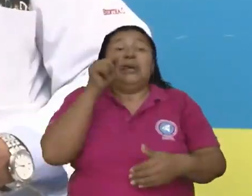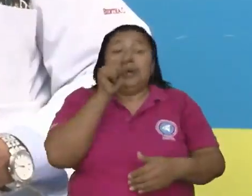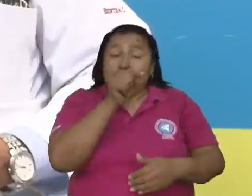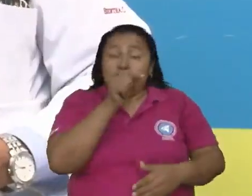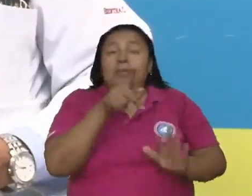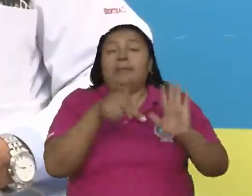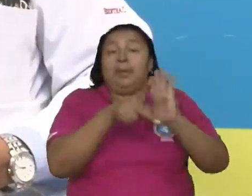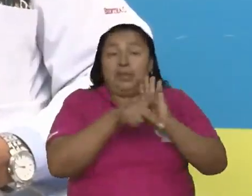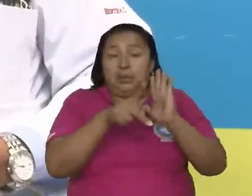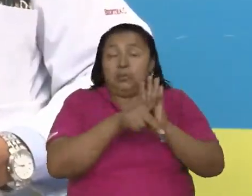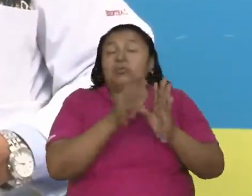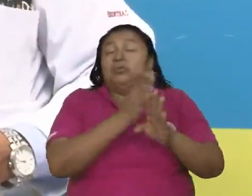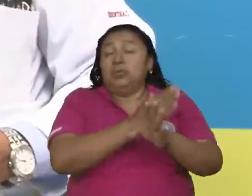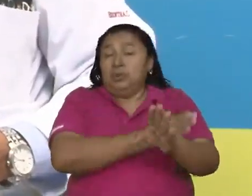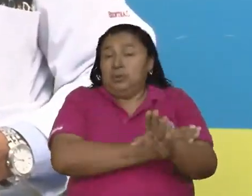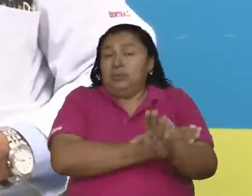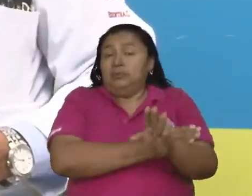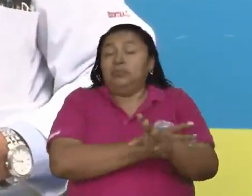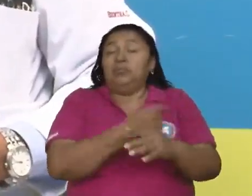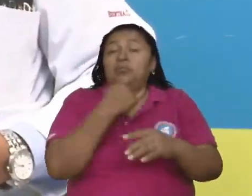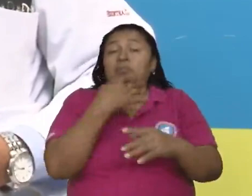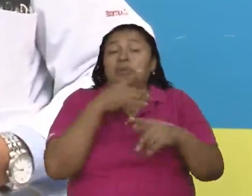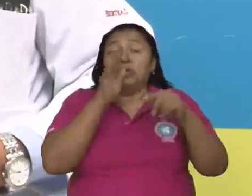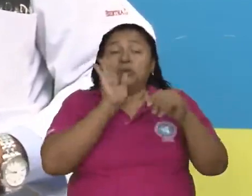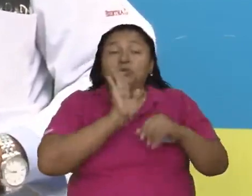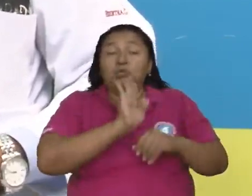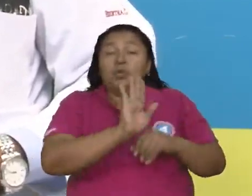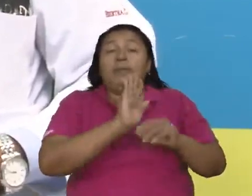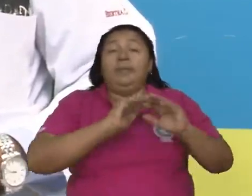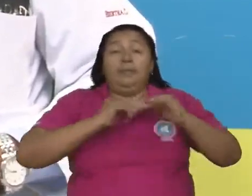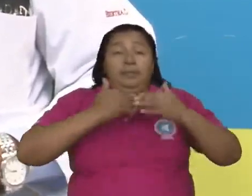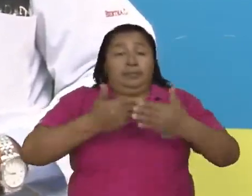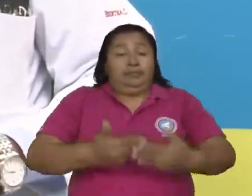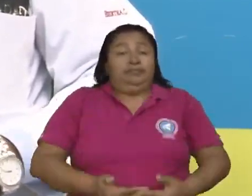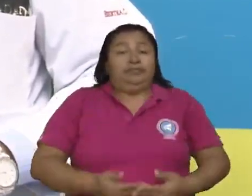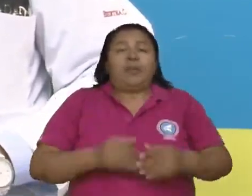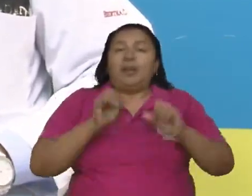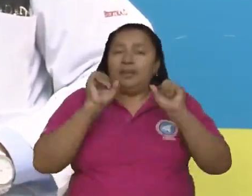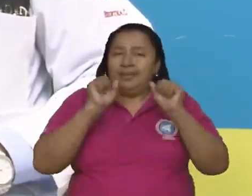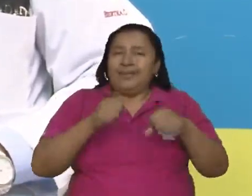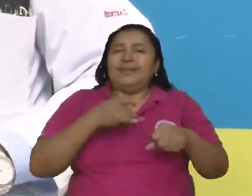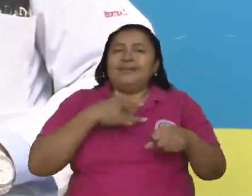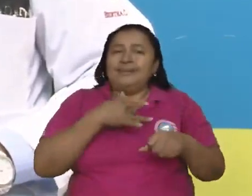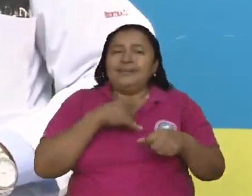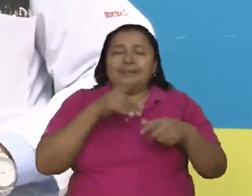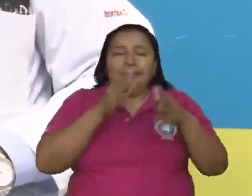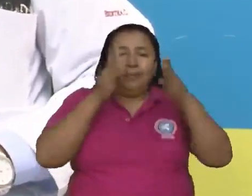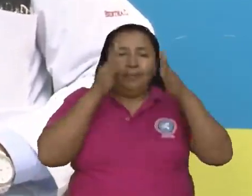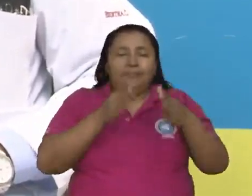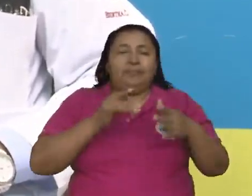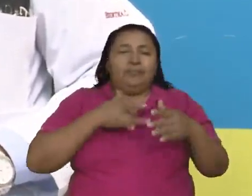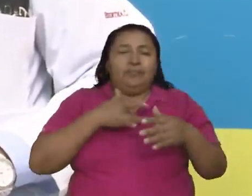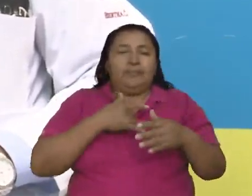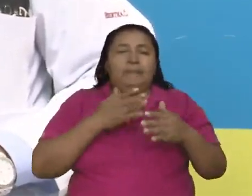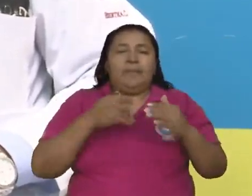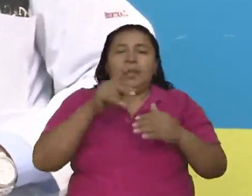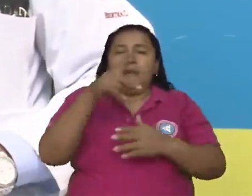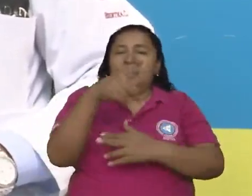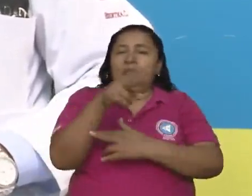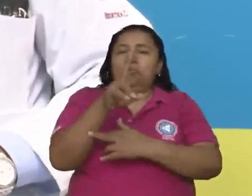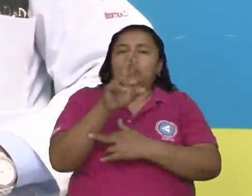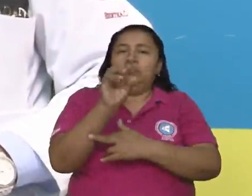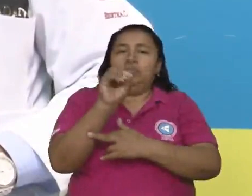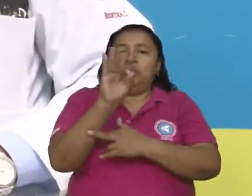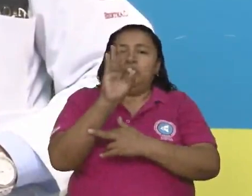importante, que con su embarazo, pues, amerita que esa paciente reciba profilaxis para la